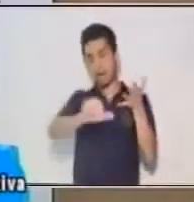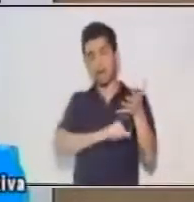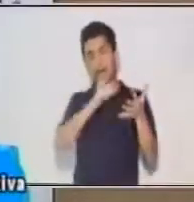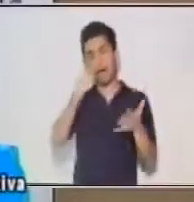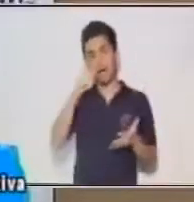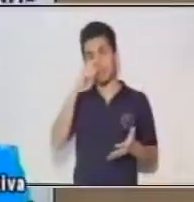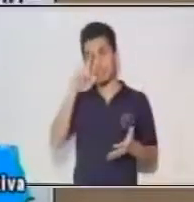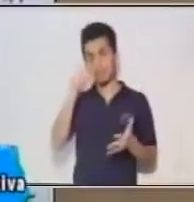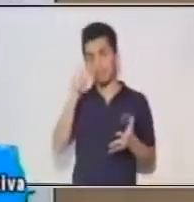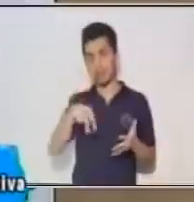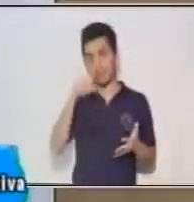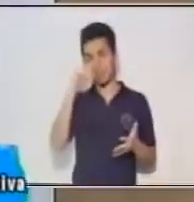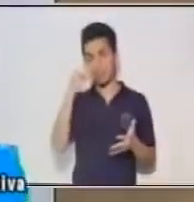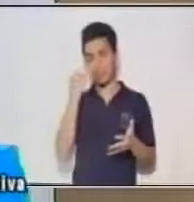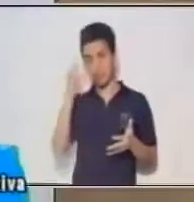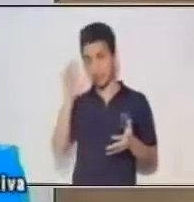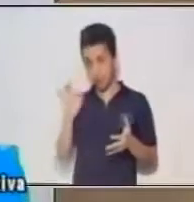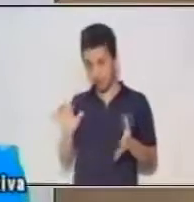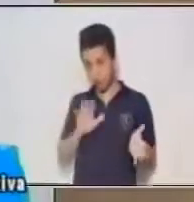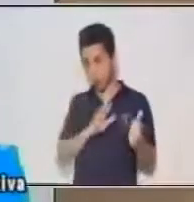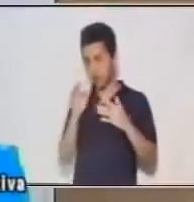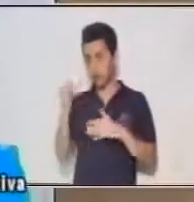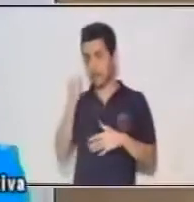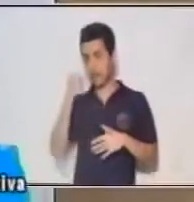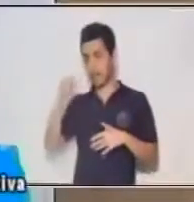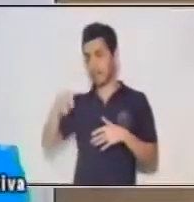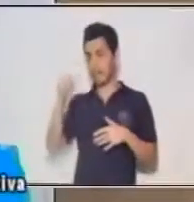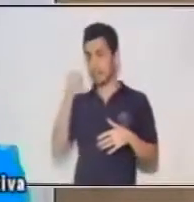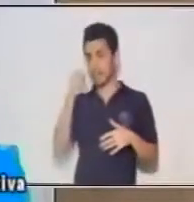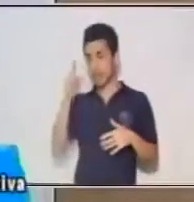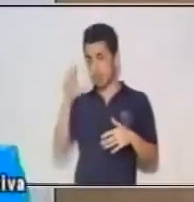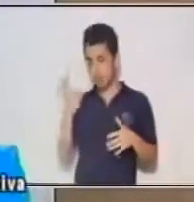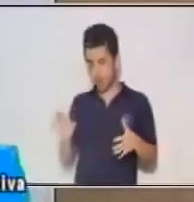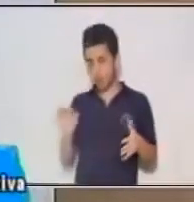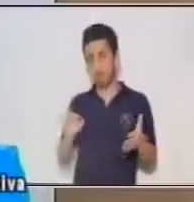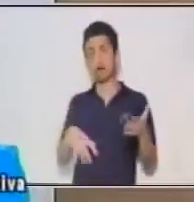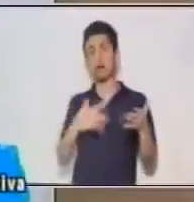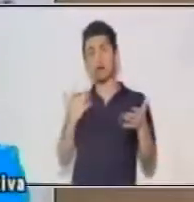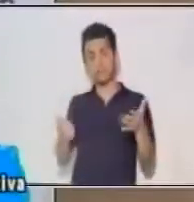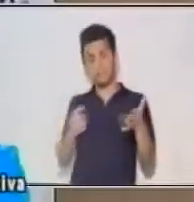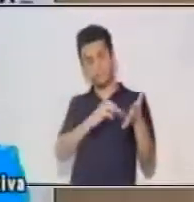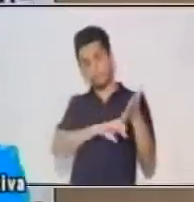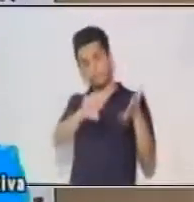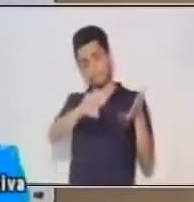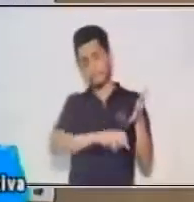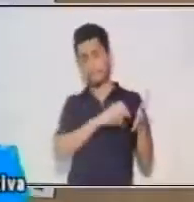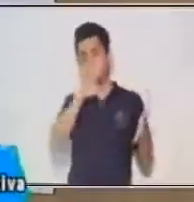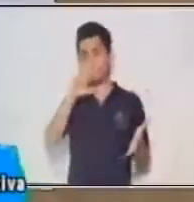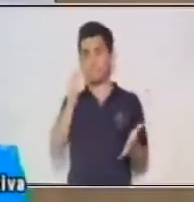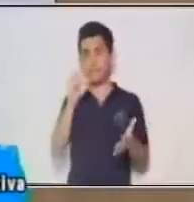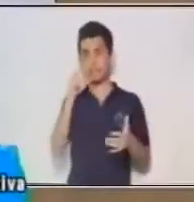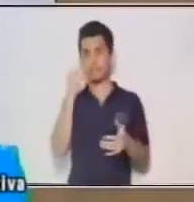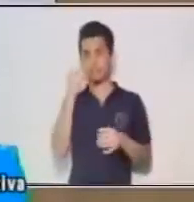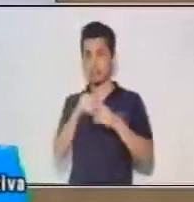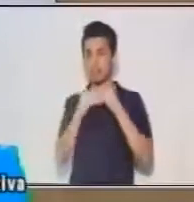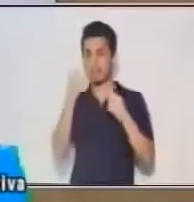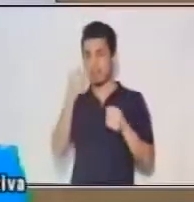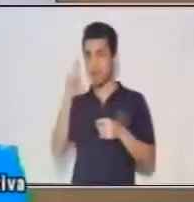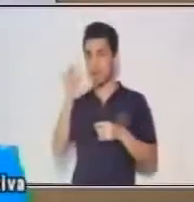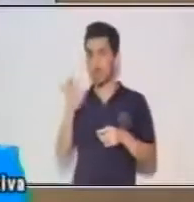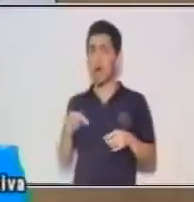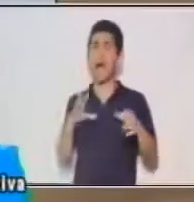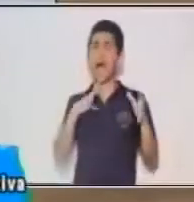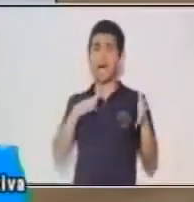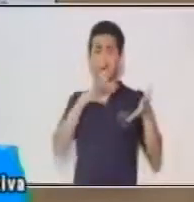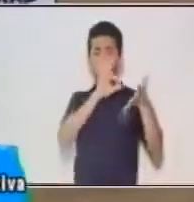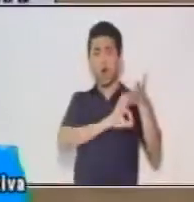2 océanos menores, Ártico y Antártico. Los océanos son muy profundos, pueden llegar